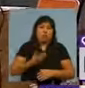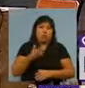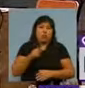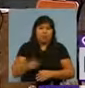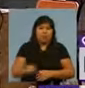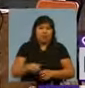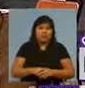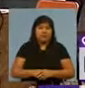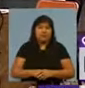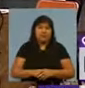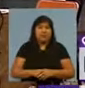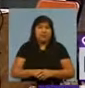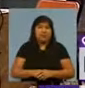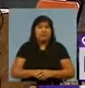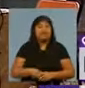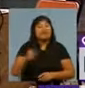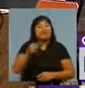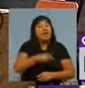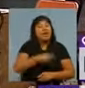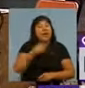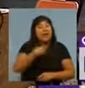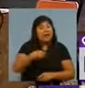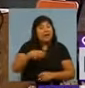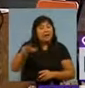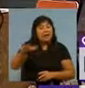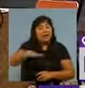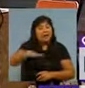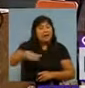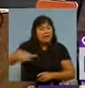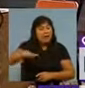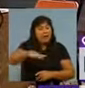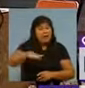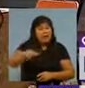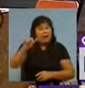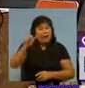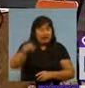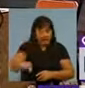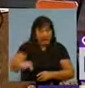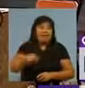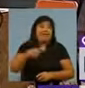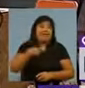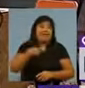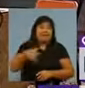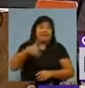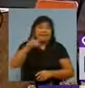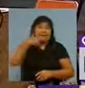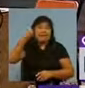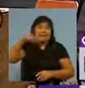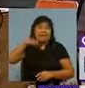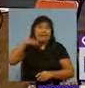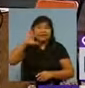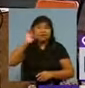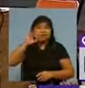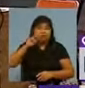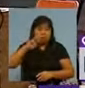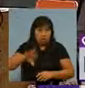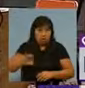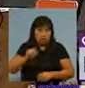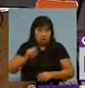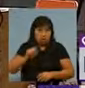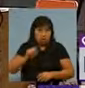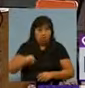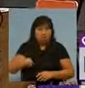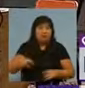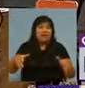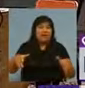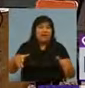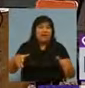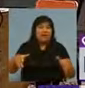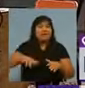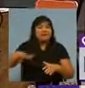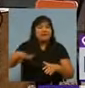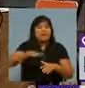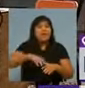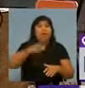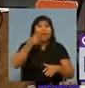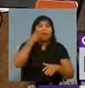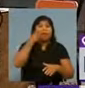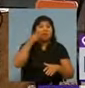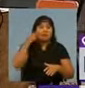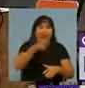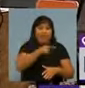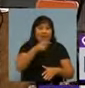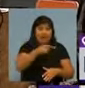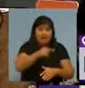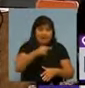recursos de la Comisión Municipal de San Antonio se está instalando, se estaría instalando de manera ilegal, digamos,